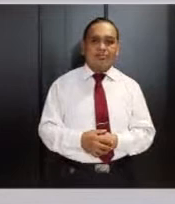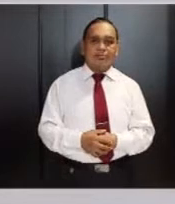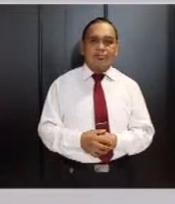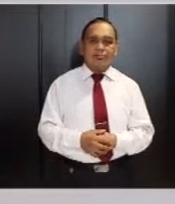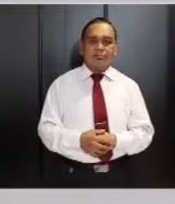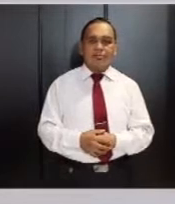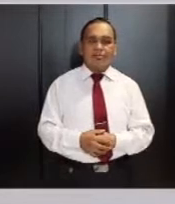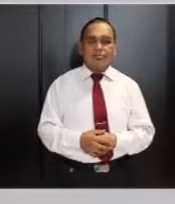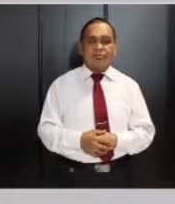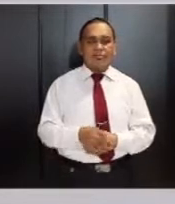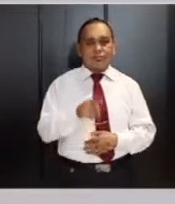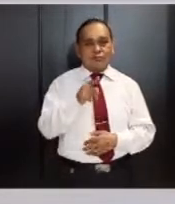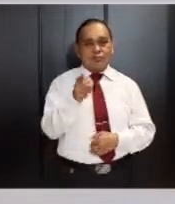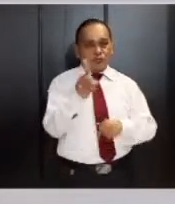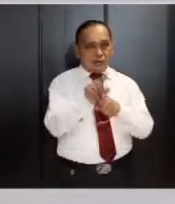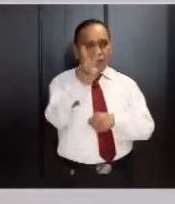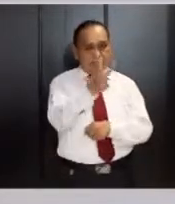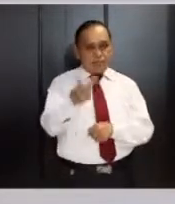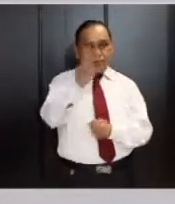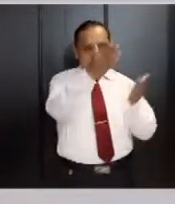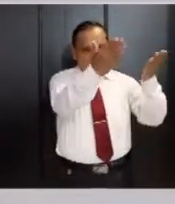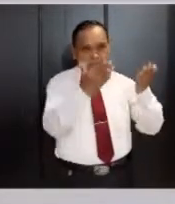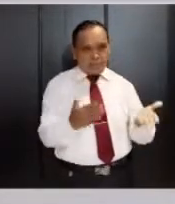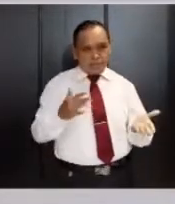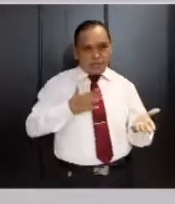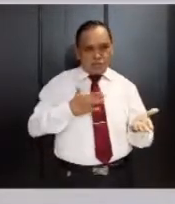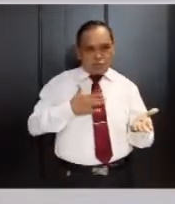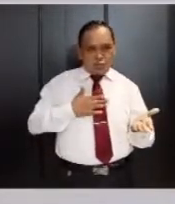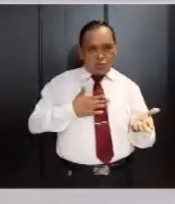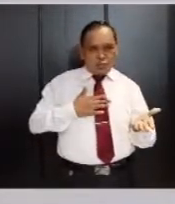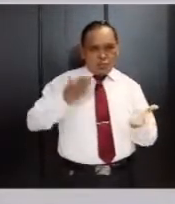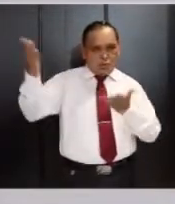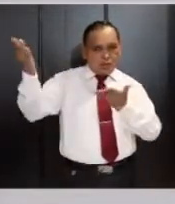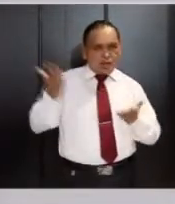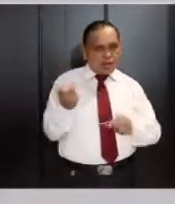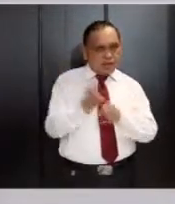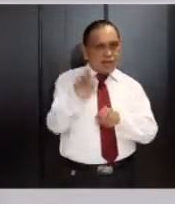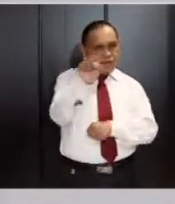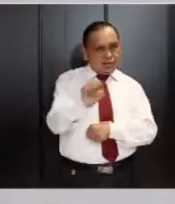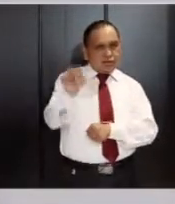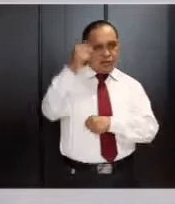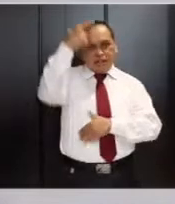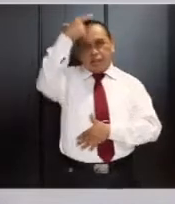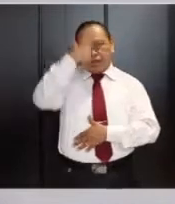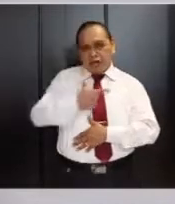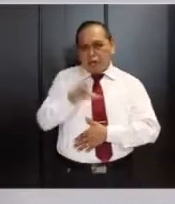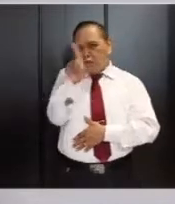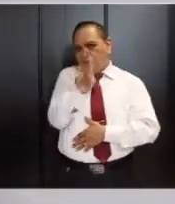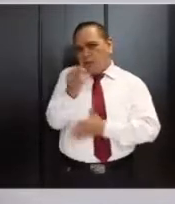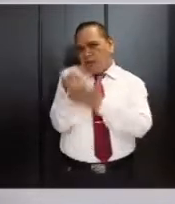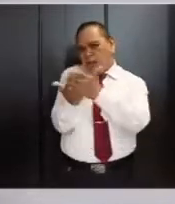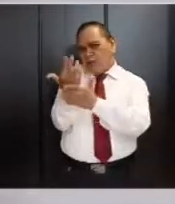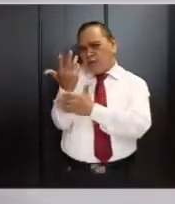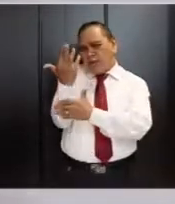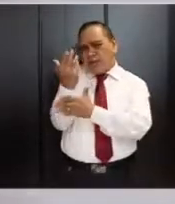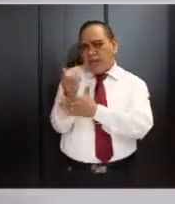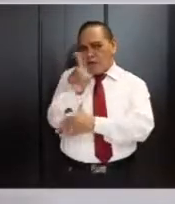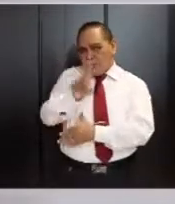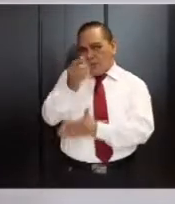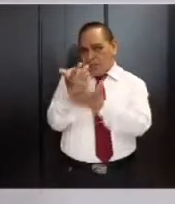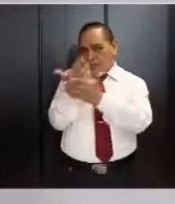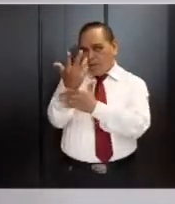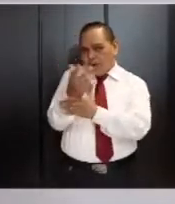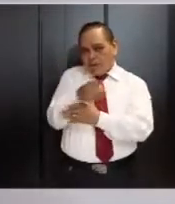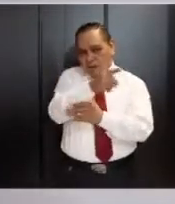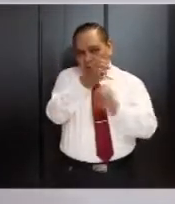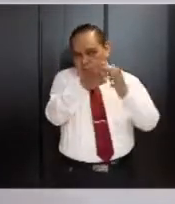Pues tú estás viniendo para acá el viernes y yo voy a estar llegando el sábado en la noche o el domingo en la mañana. Tú vas a estar el domingo en la mañana, creo que voy a llegar. Tú